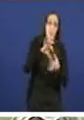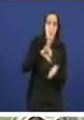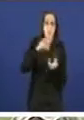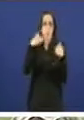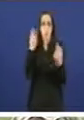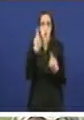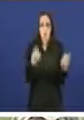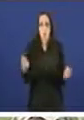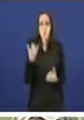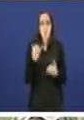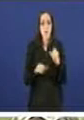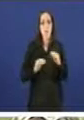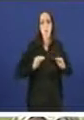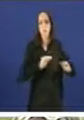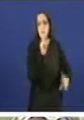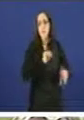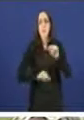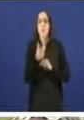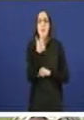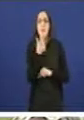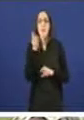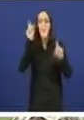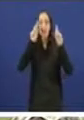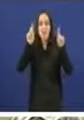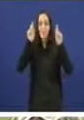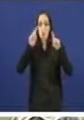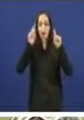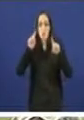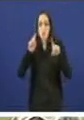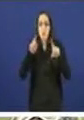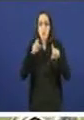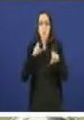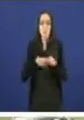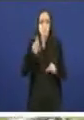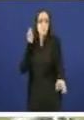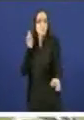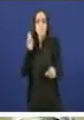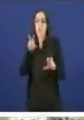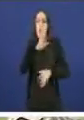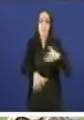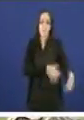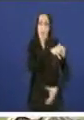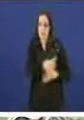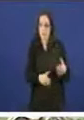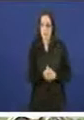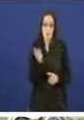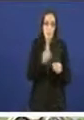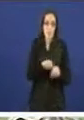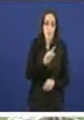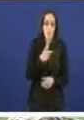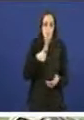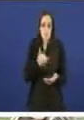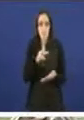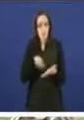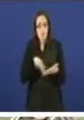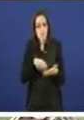decide pues decir que educación iníbese do conflicto. Teño aquí pues, as notas de prensa